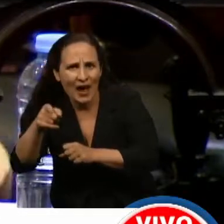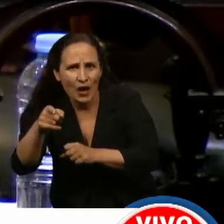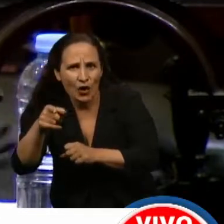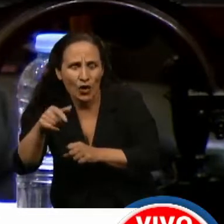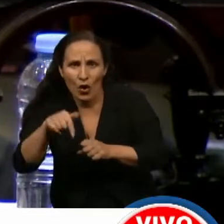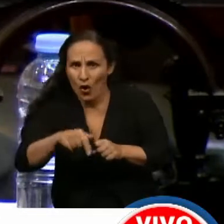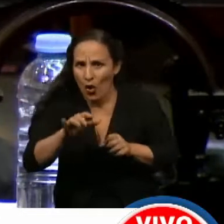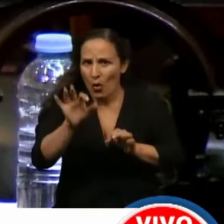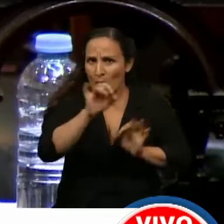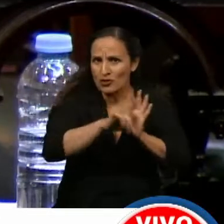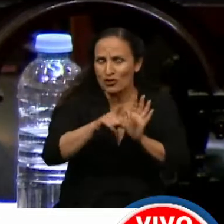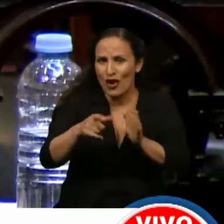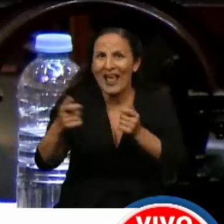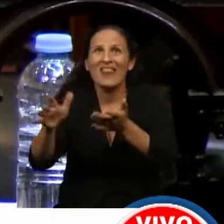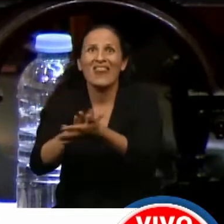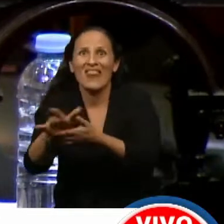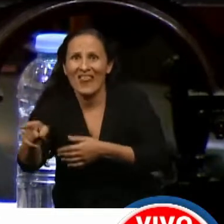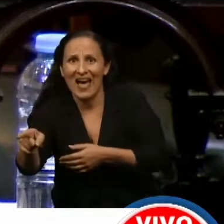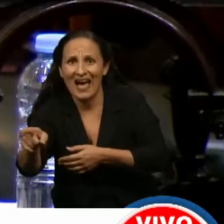noche ninguna respuesta.